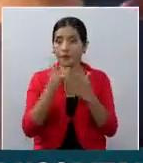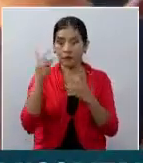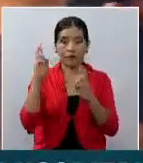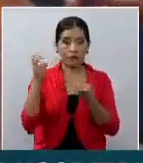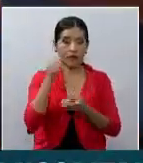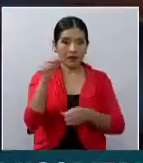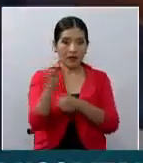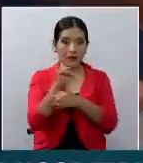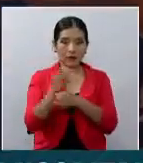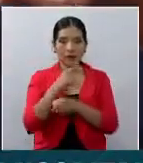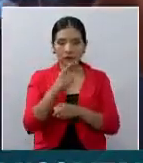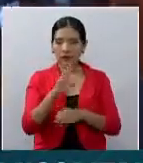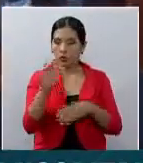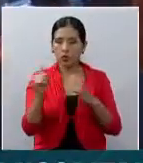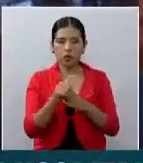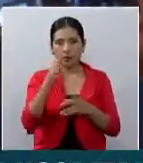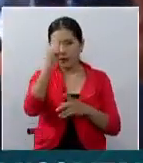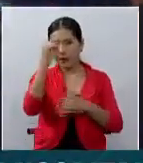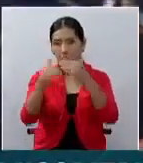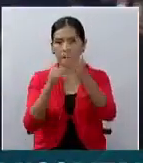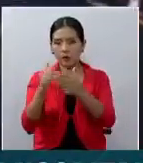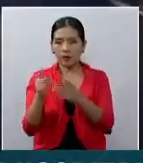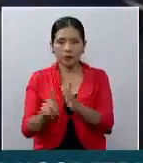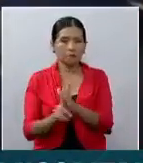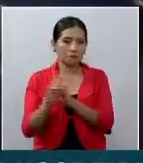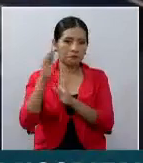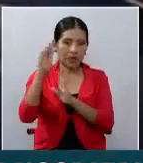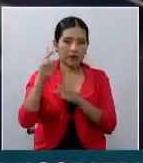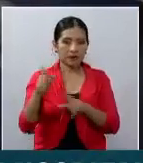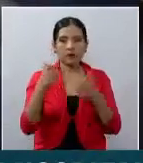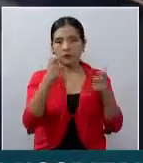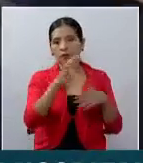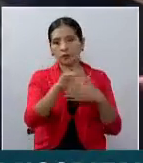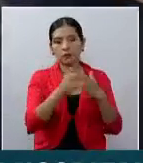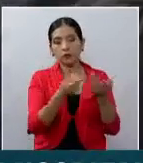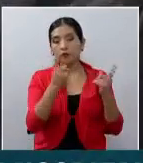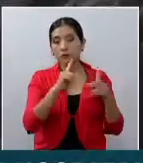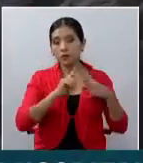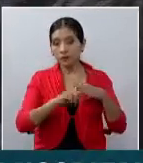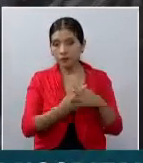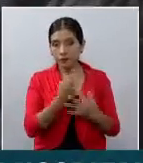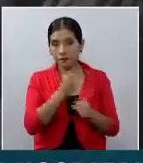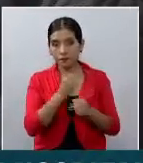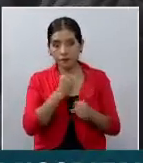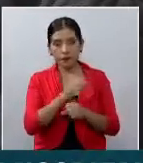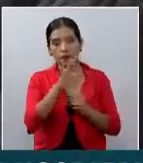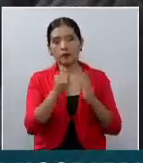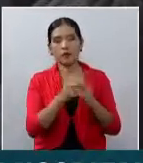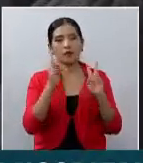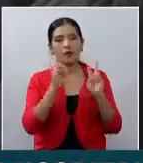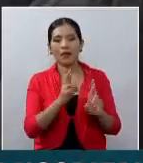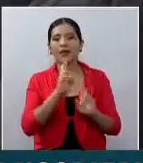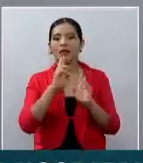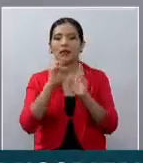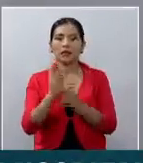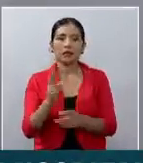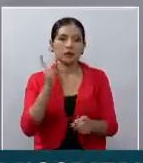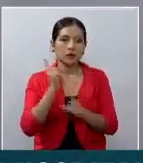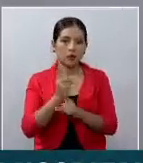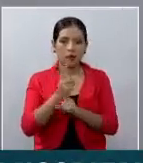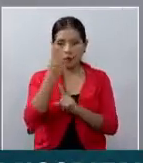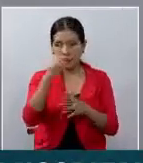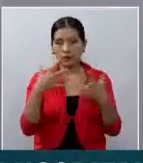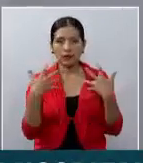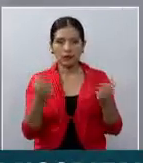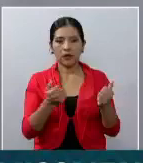tecnológico que se viene implementando en este hospital que a partir de su operación tendrá una visión oficial destinado a dar respuesta a